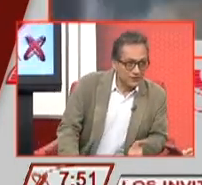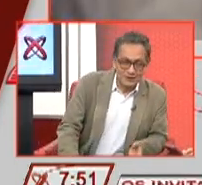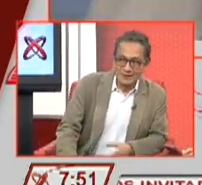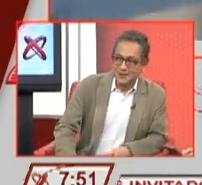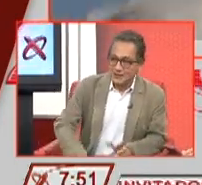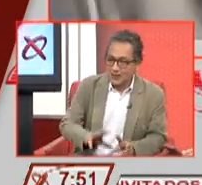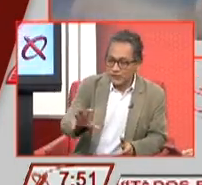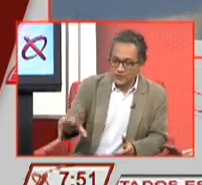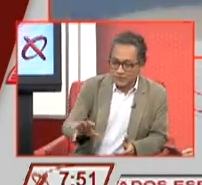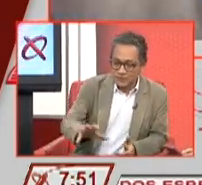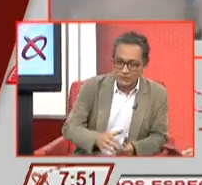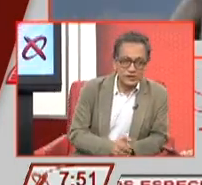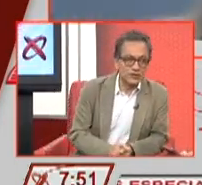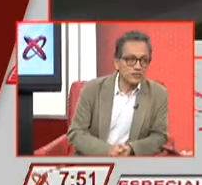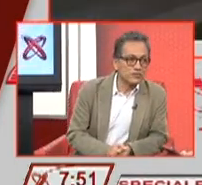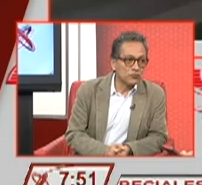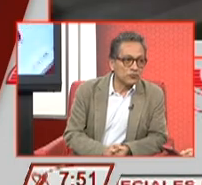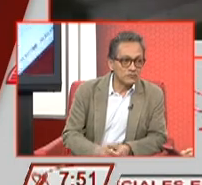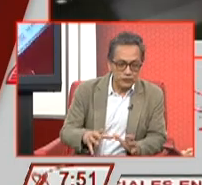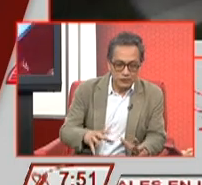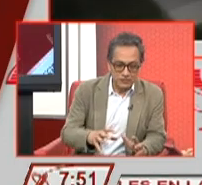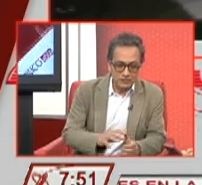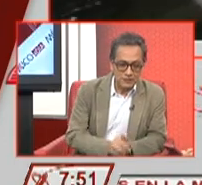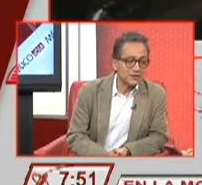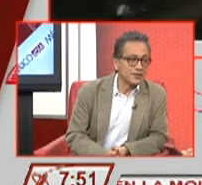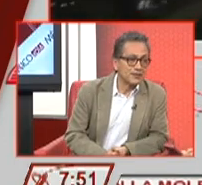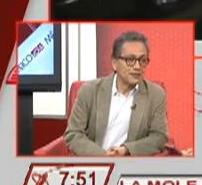lugar chico, digamos, de un espectro muy